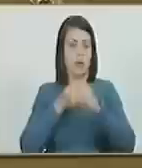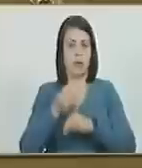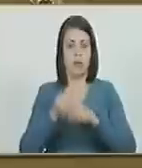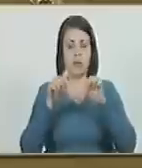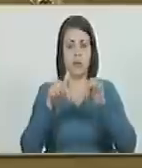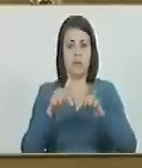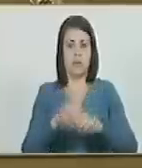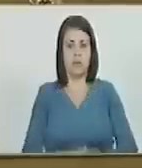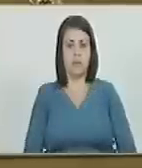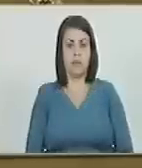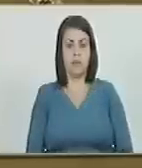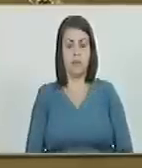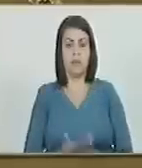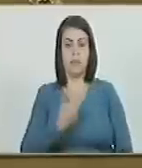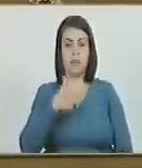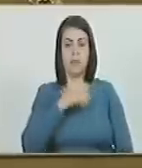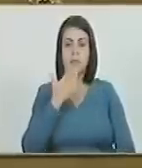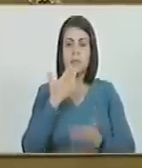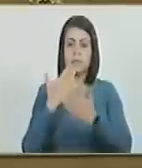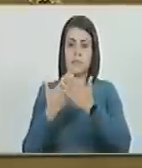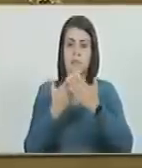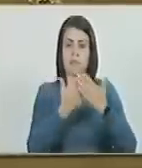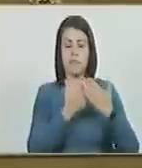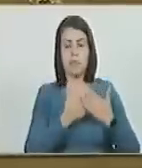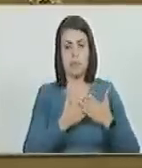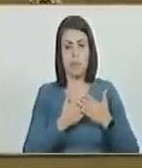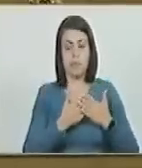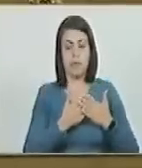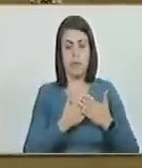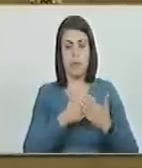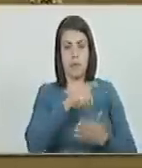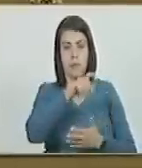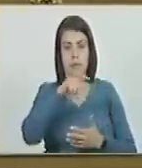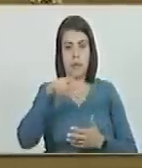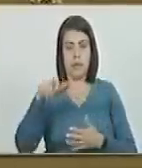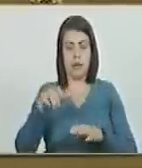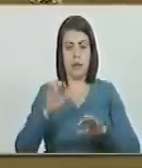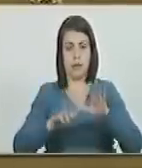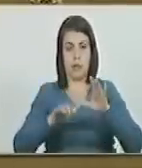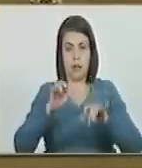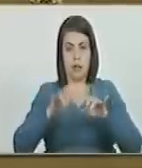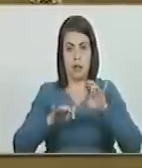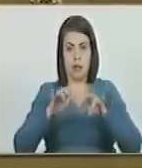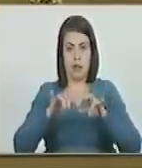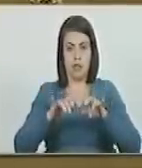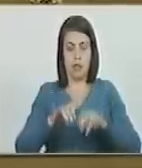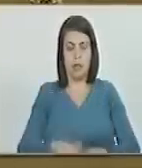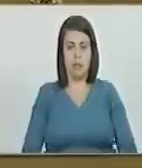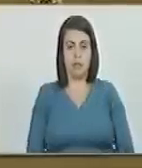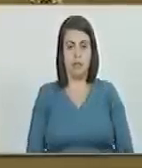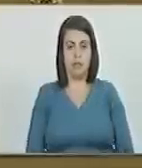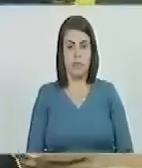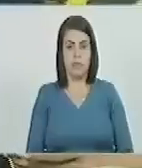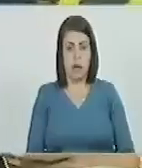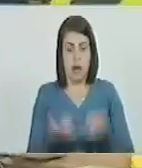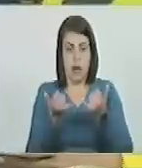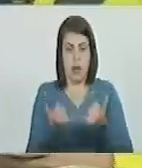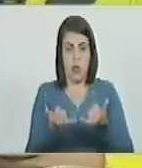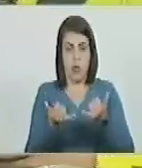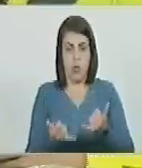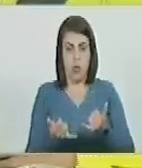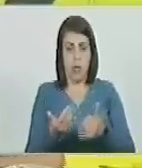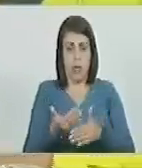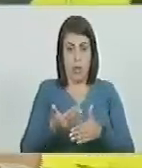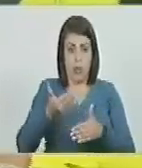posible. Y nuestro agradecimiento al personal de secretaría. Los de ahora y los